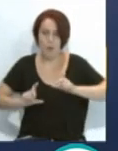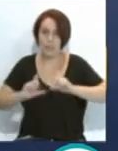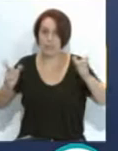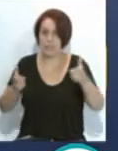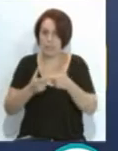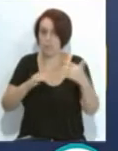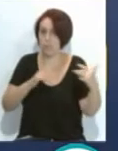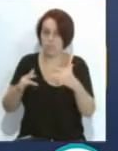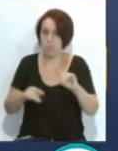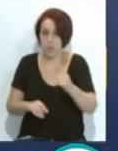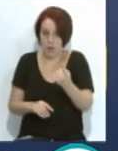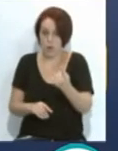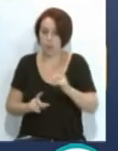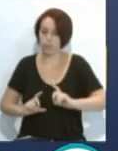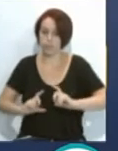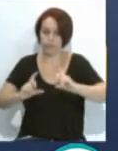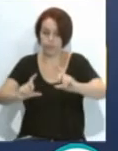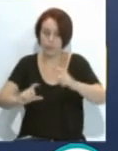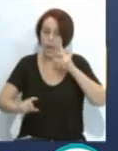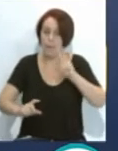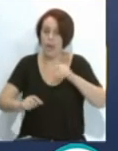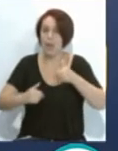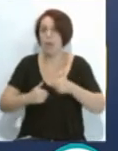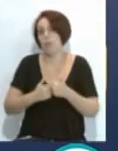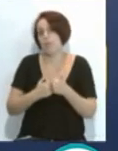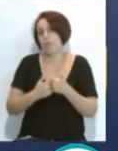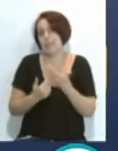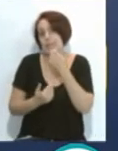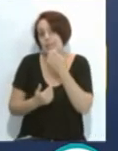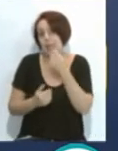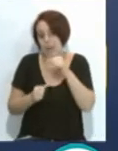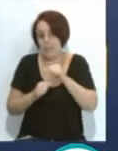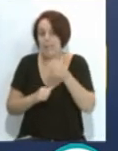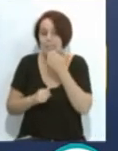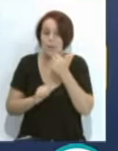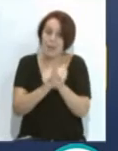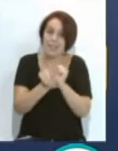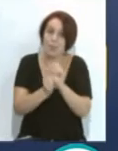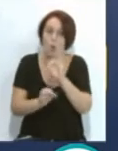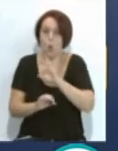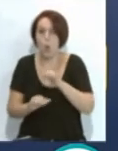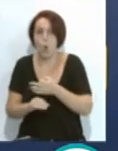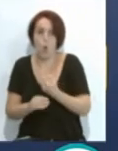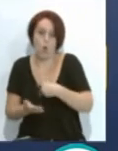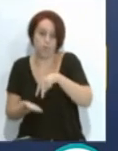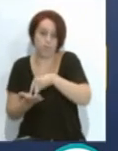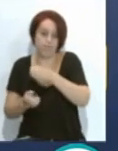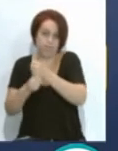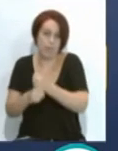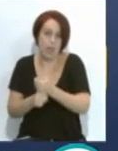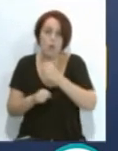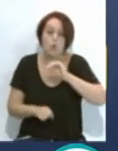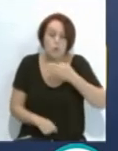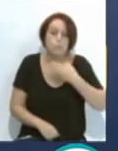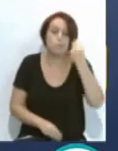ver a partir de ahí si salía cedido o se quedaba. Decidimos el club que lo